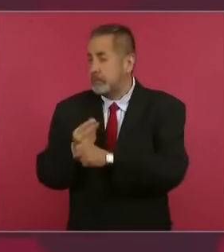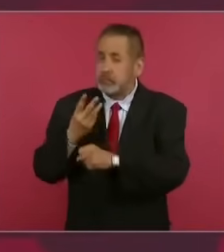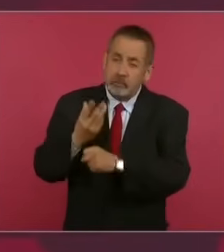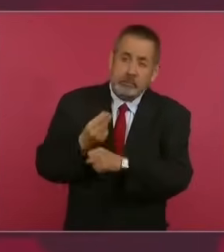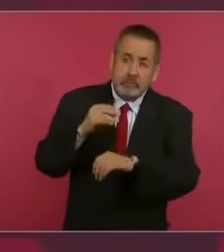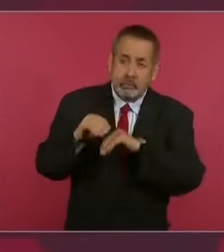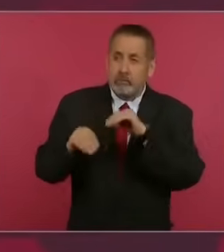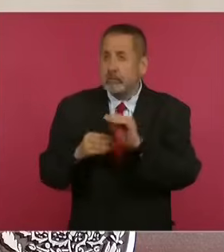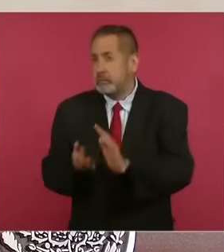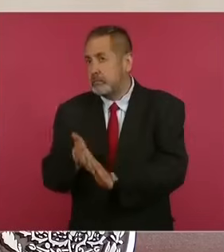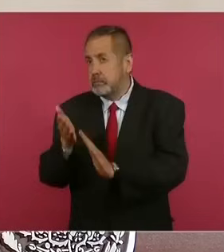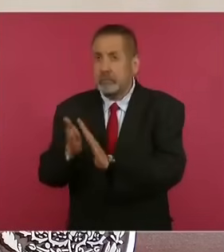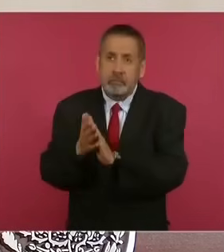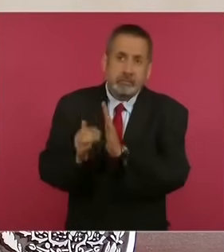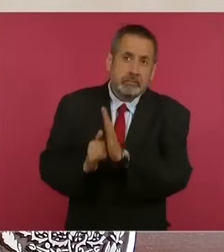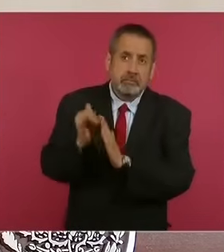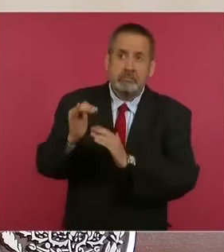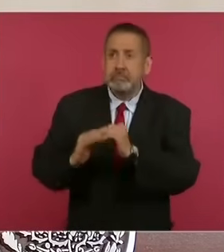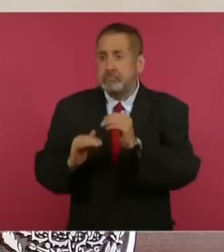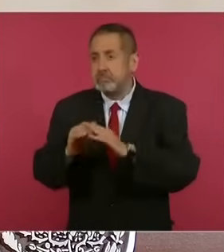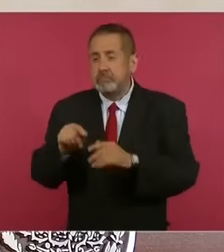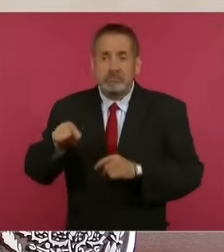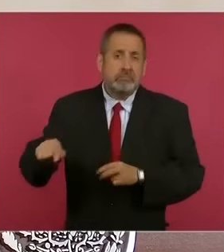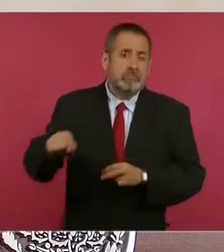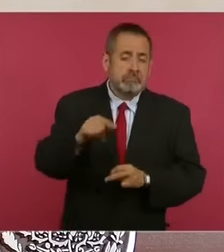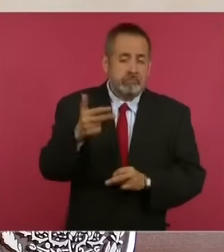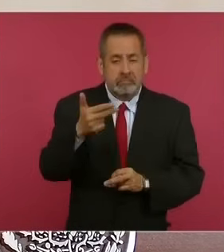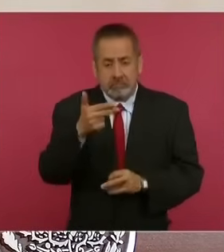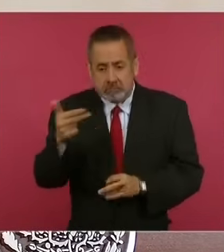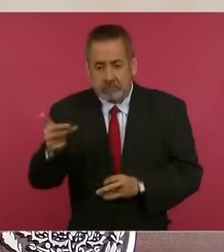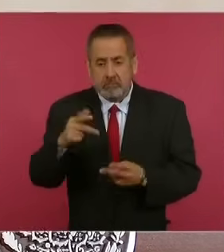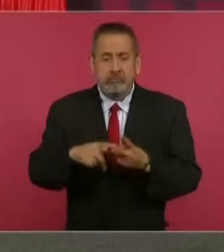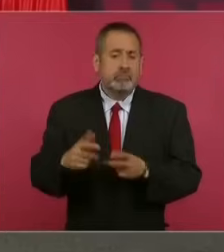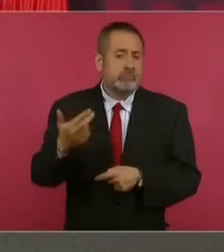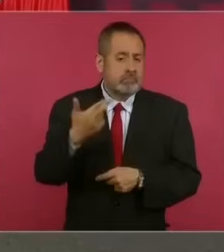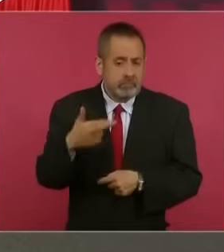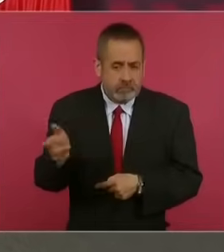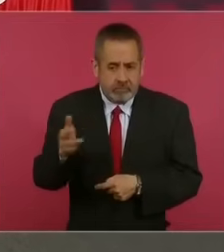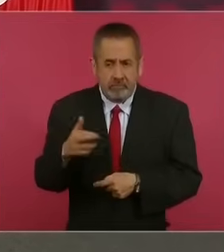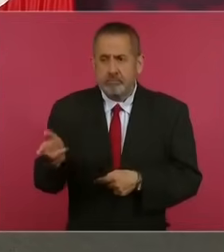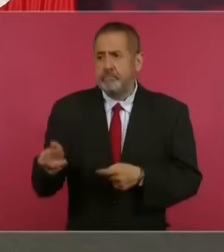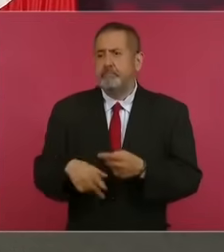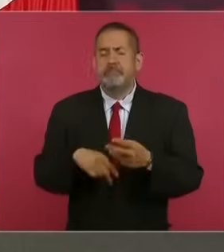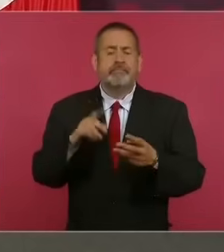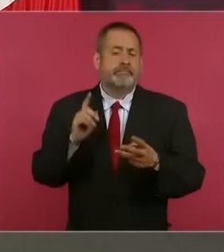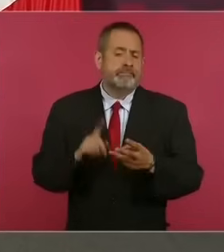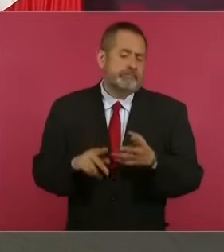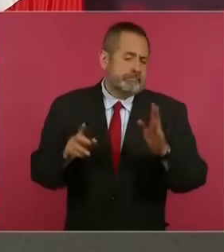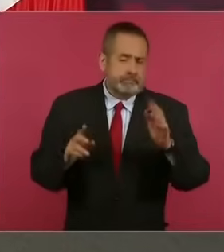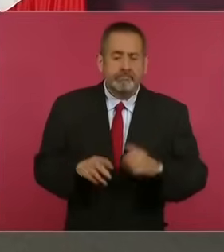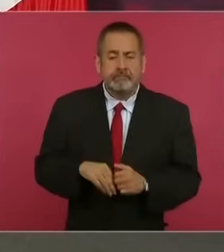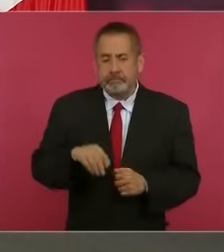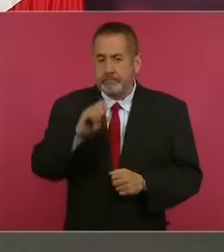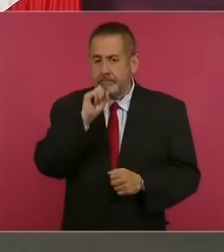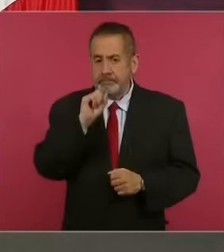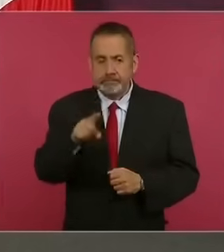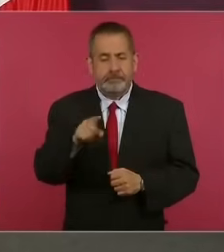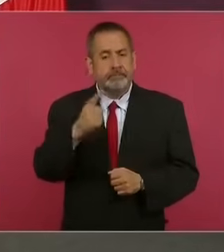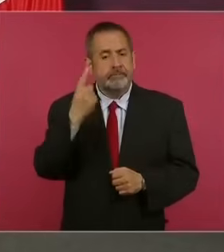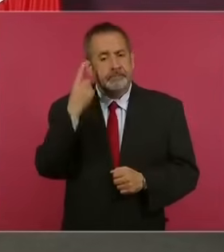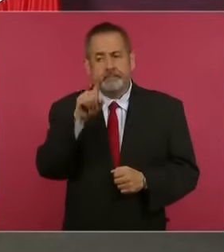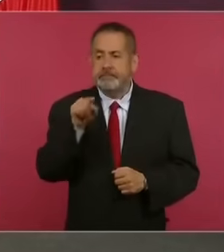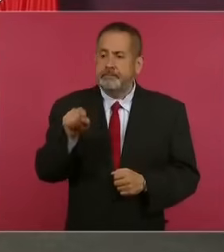reconstrucción de hoteles, restaurantes, pero también